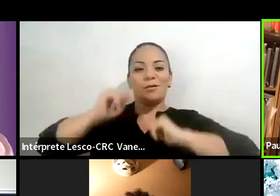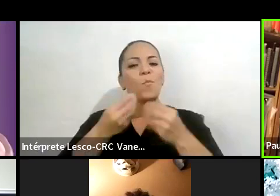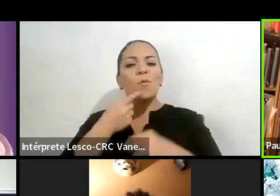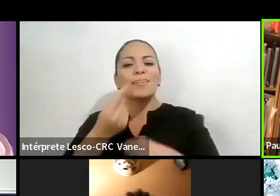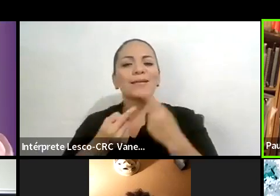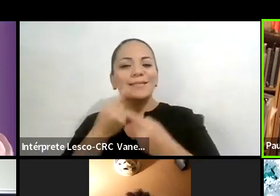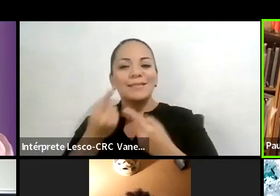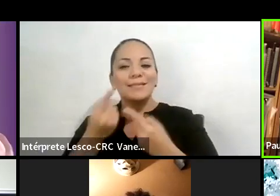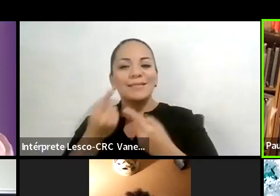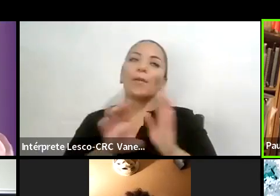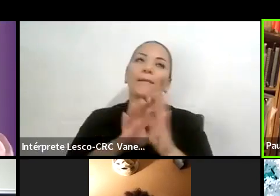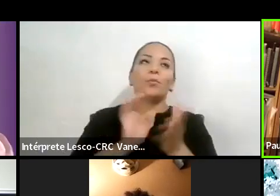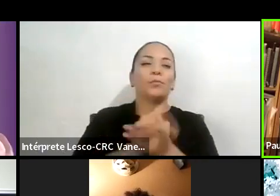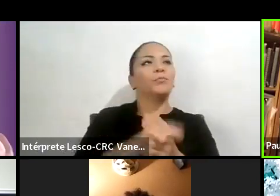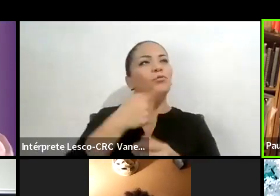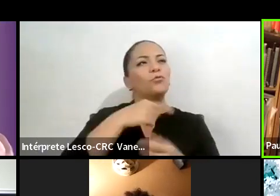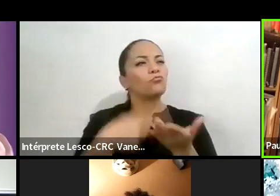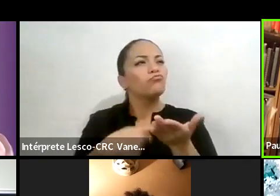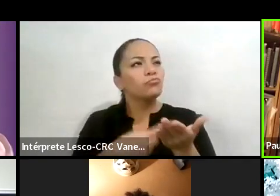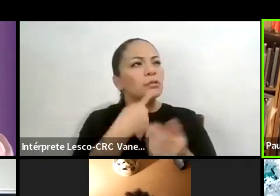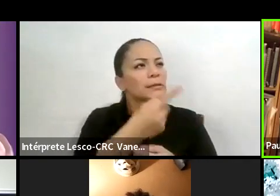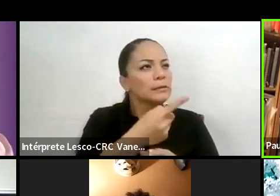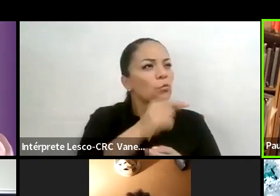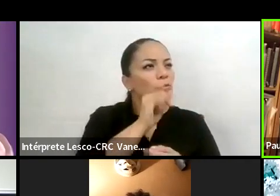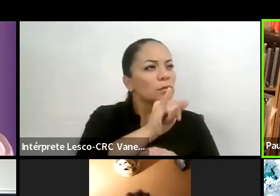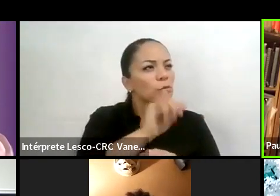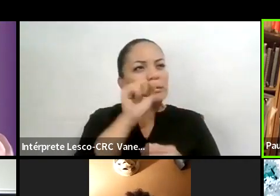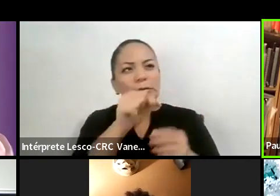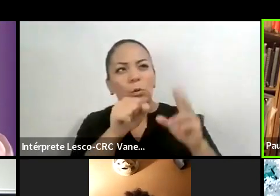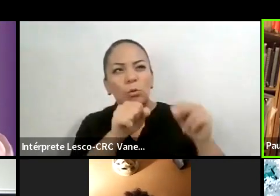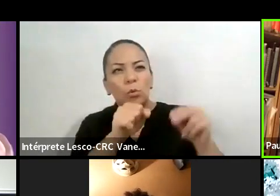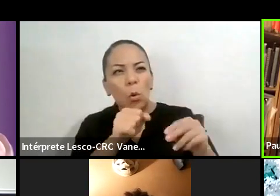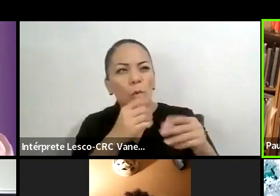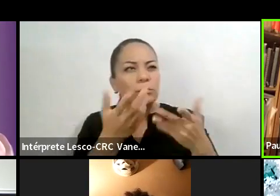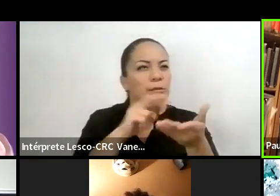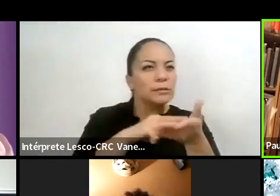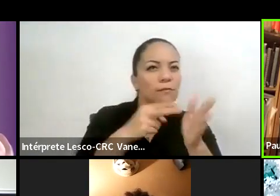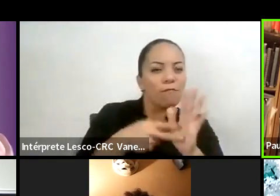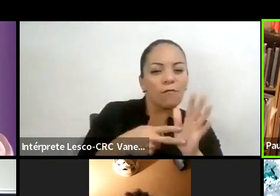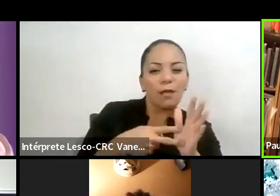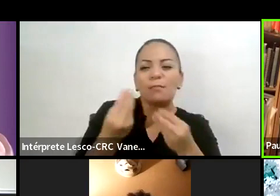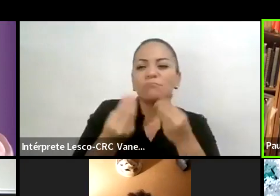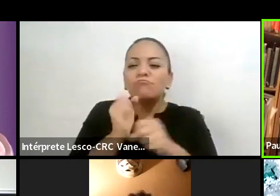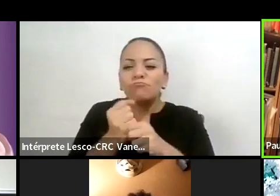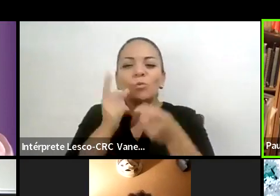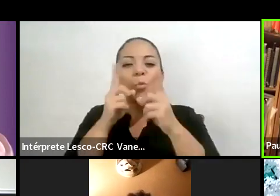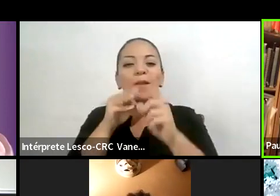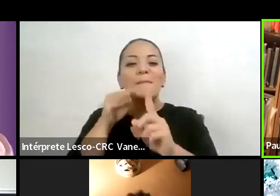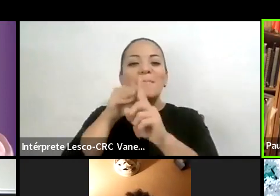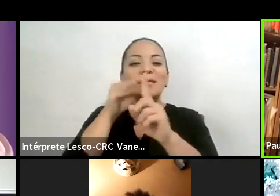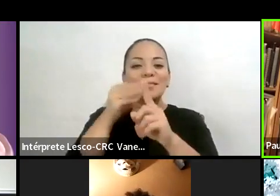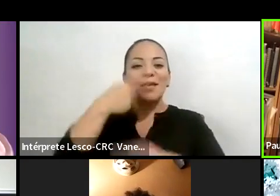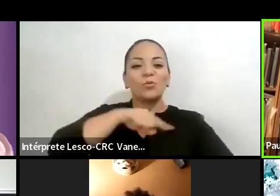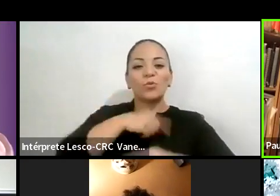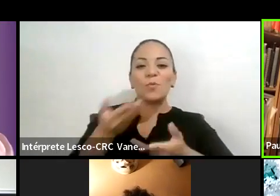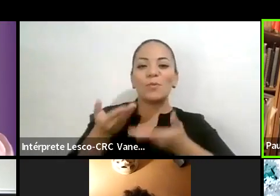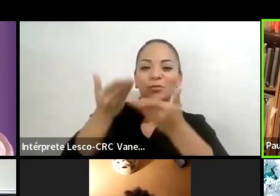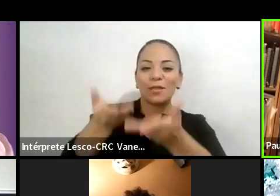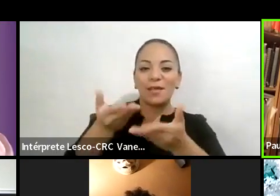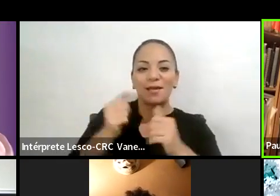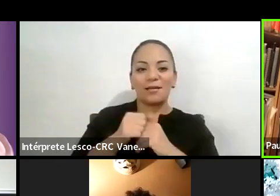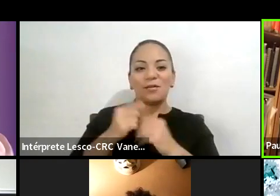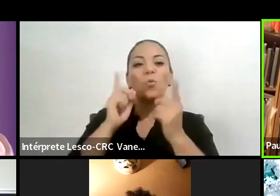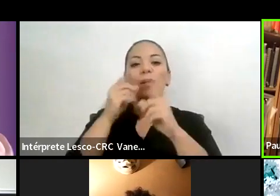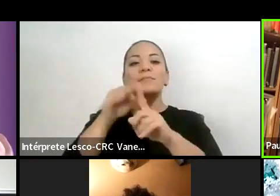que si decimos esto, ¿es adecuado o no? ¿Qué queremos decir con esto, verdad? ¿Cuál es el mensaje que finalmente estamos